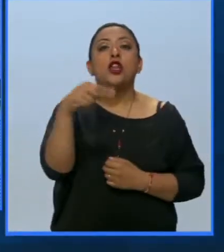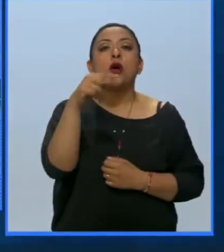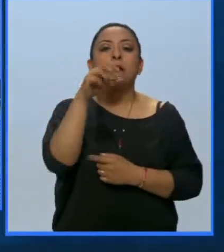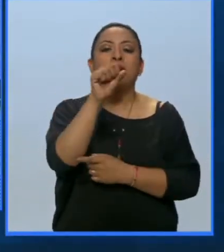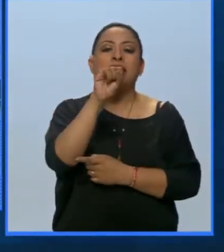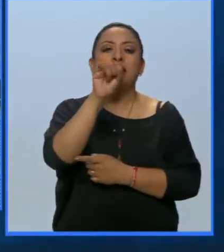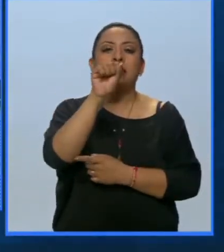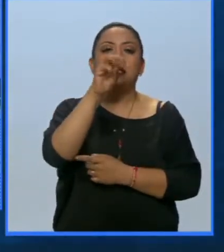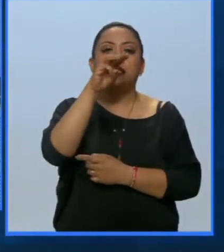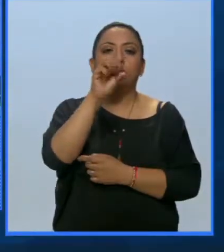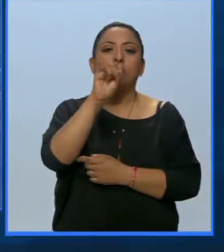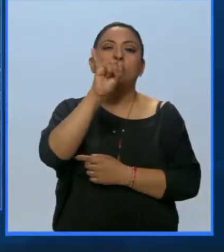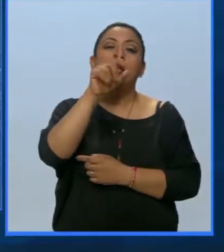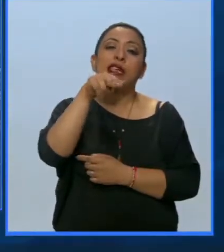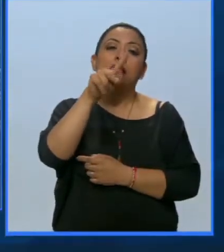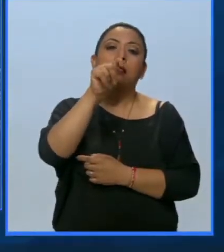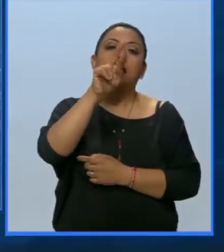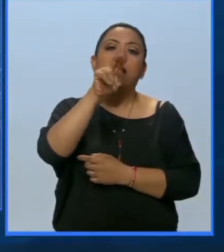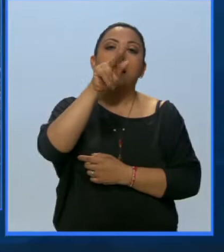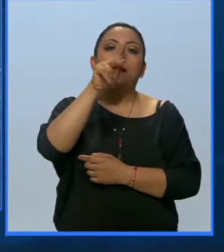sismos intraplaca oceánica.